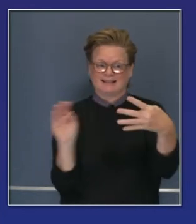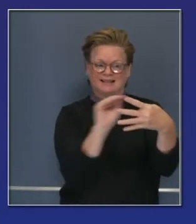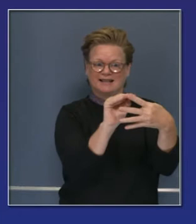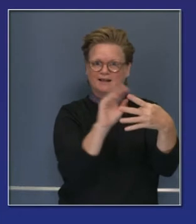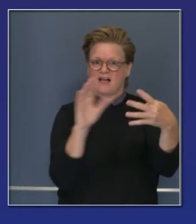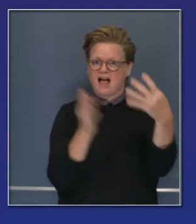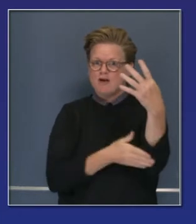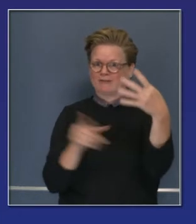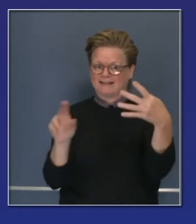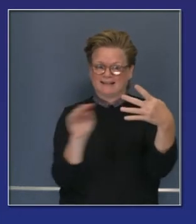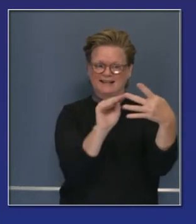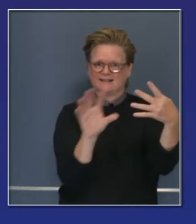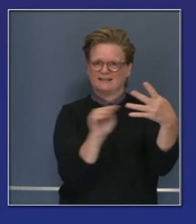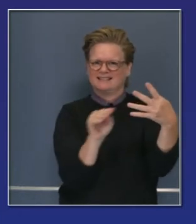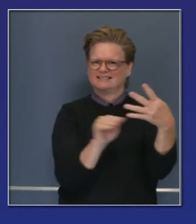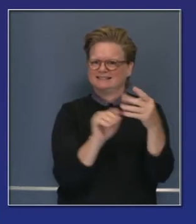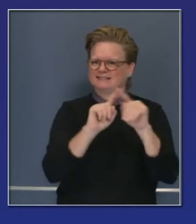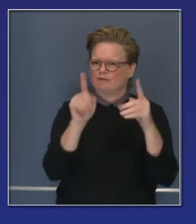covid19.ca.gov.